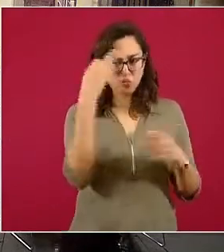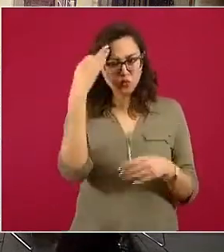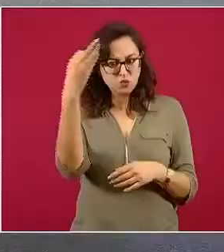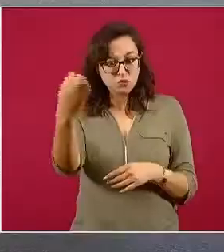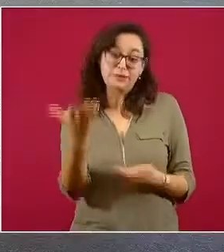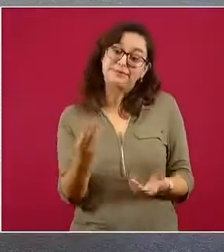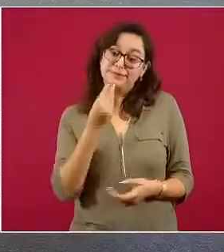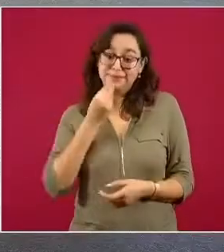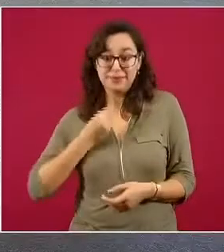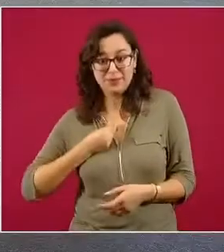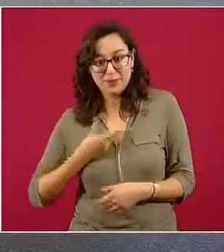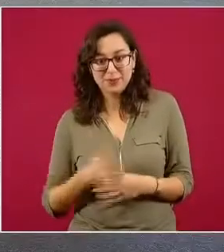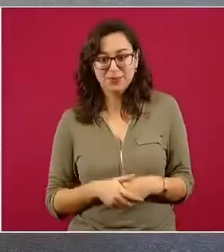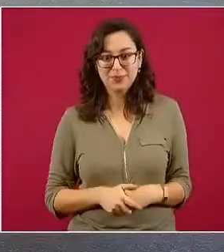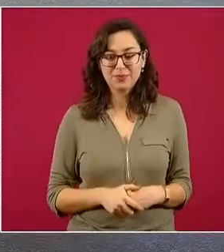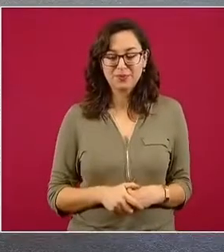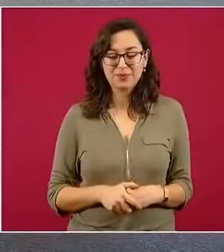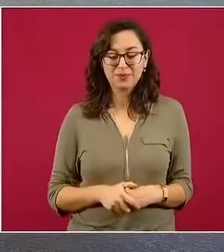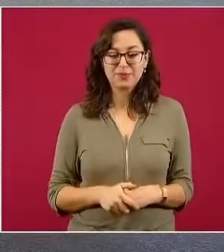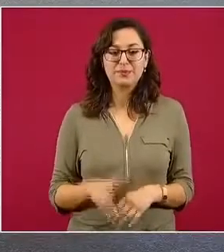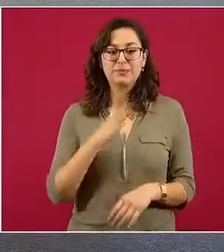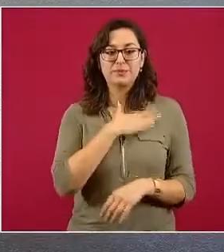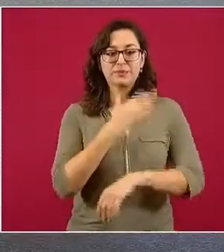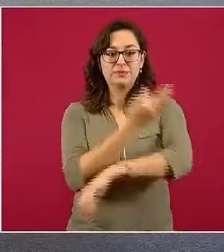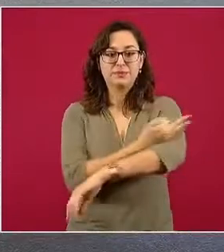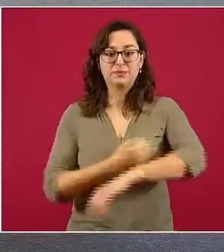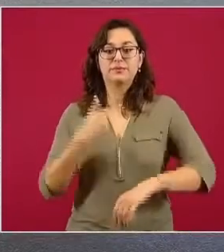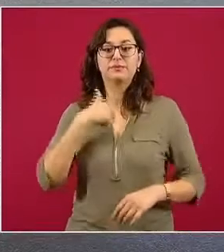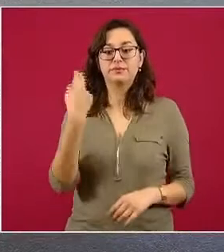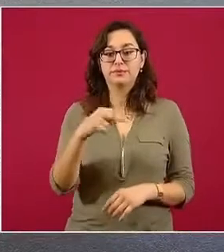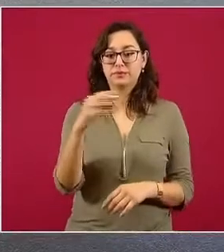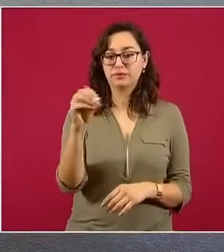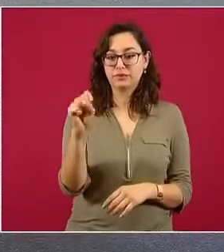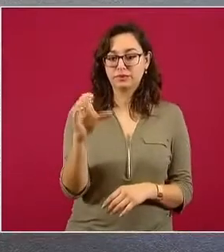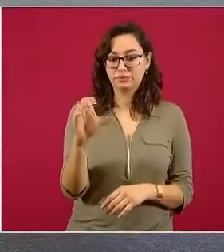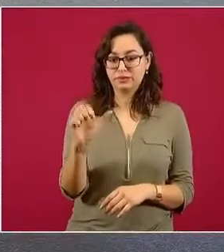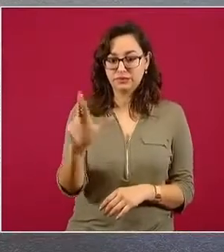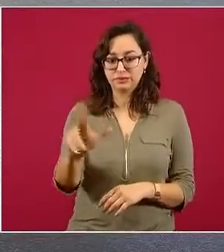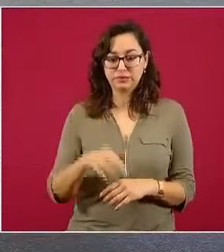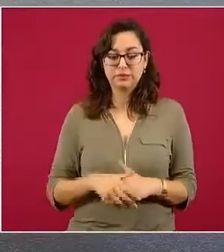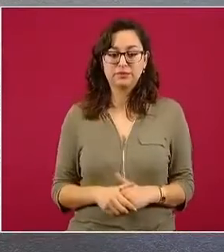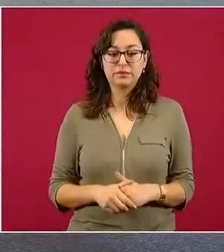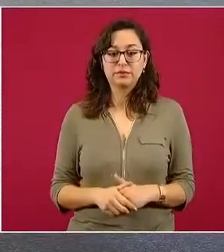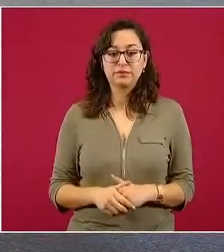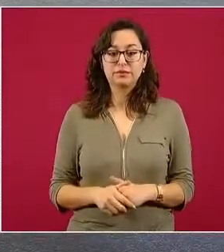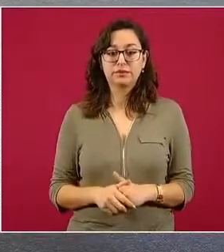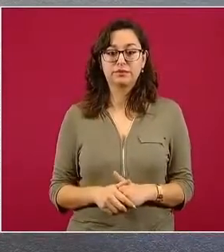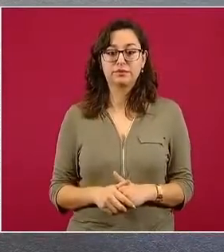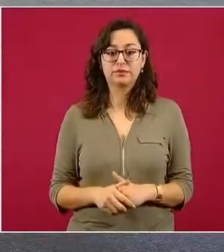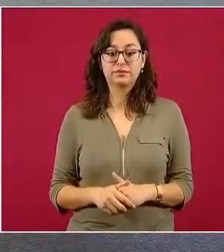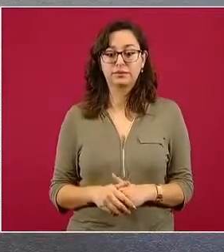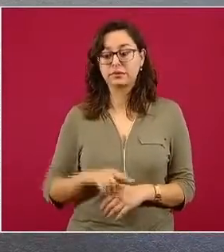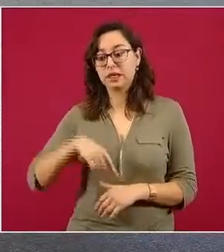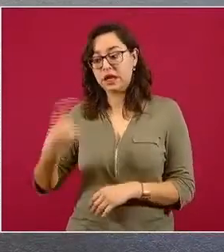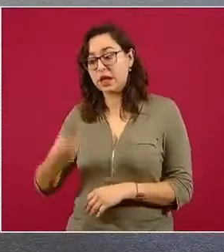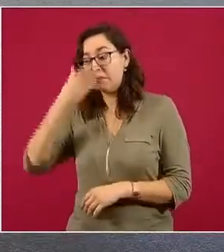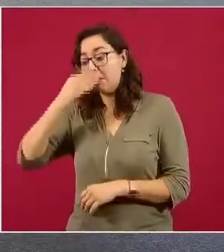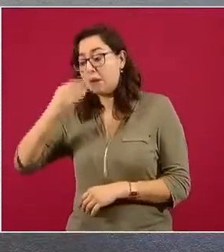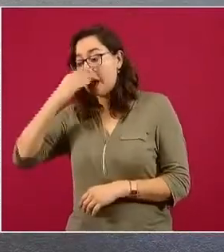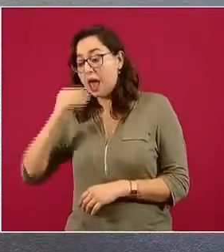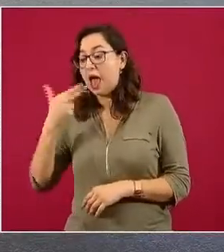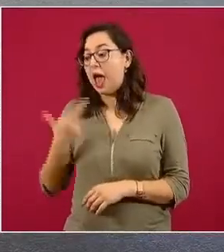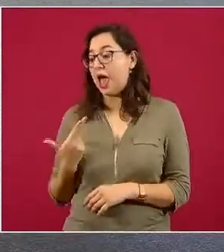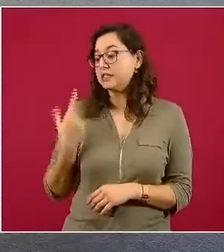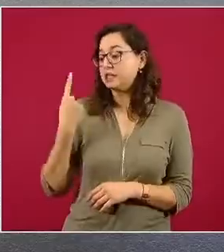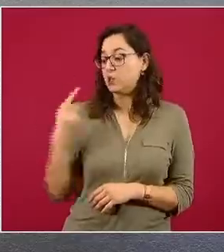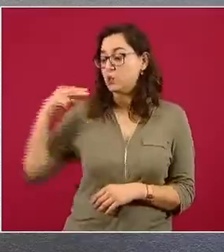Liliana. Buenas tardes, Oscar Rosa Andrea de Digital. ¿Van a aprovechar la experiencia de la vacuna H1N1 que se aplicó